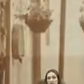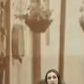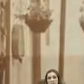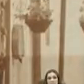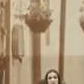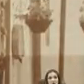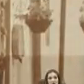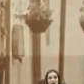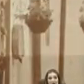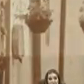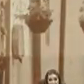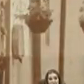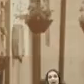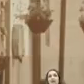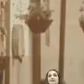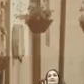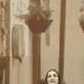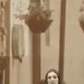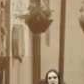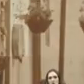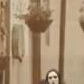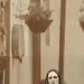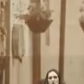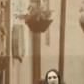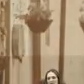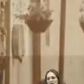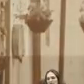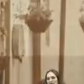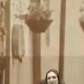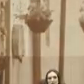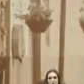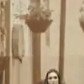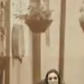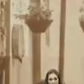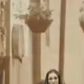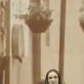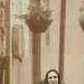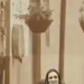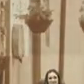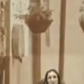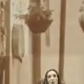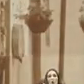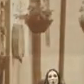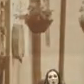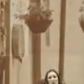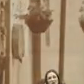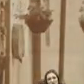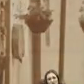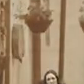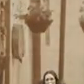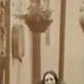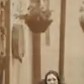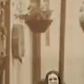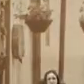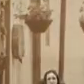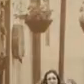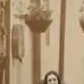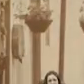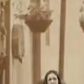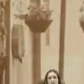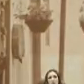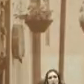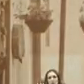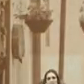5 fallecidos y 175 heridos por el temporal invernal que azota algunas regiones del país sudamericano. Por ahora, el